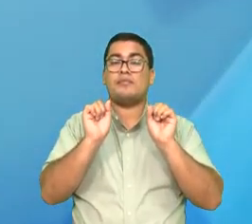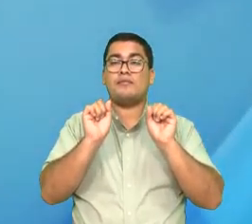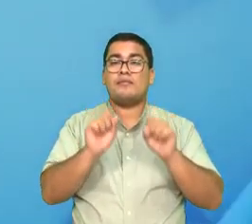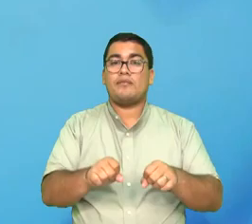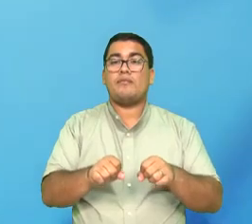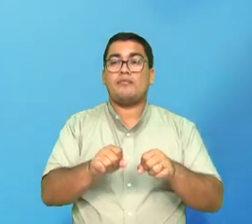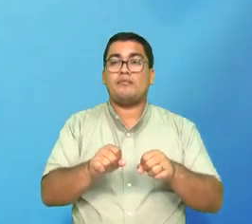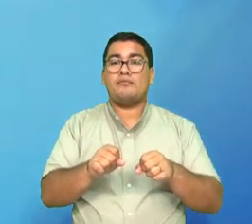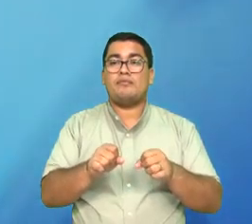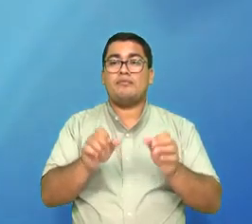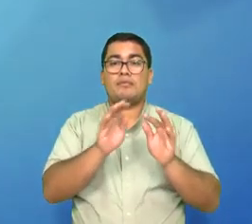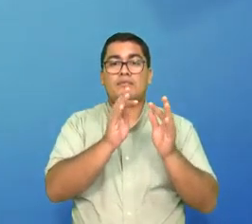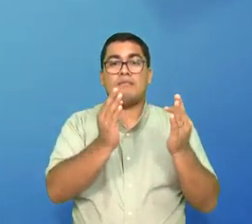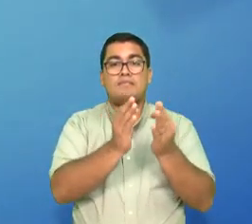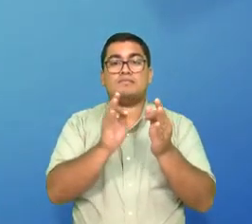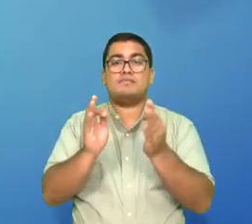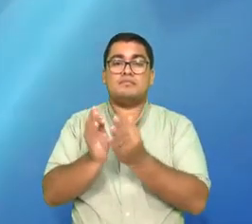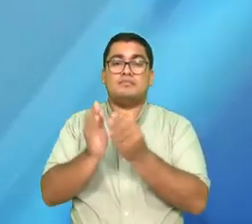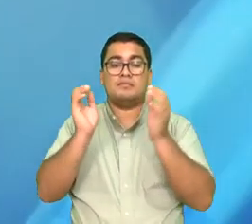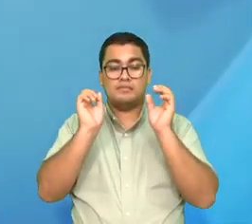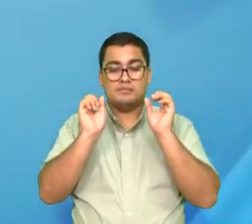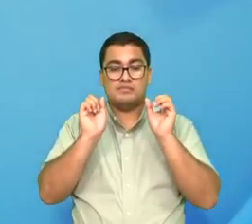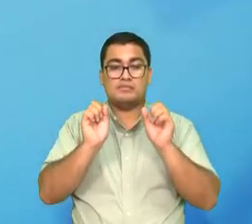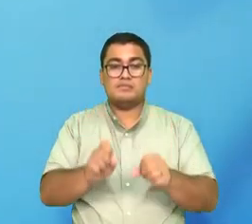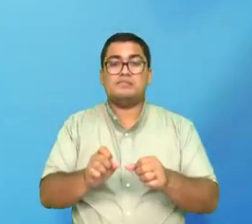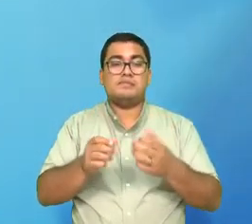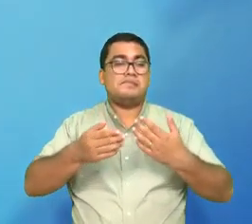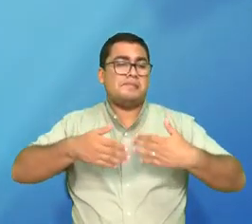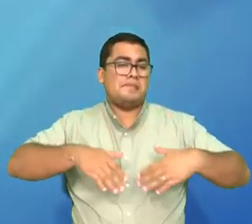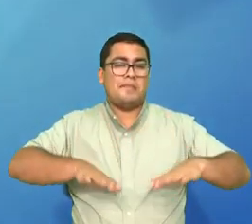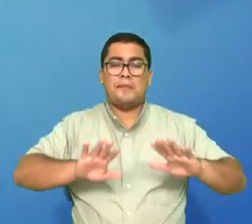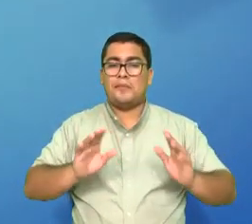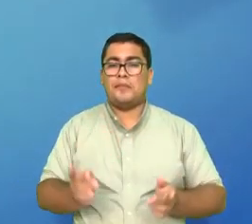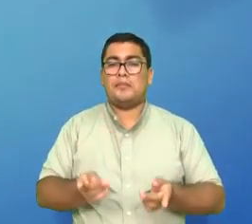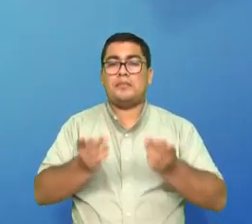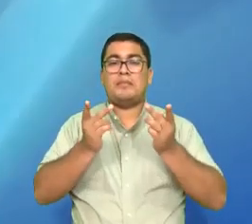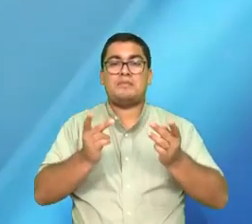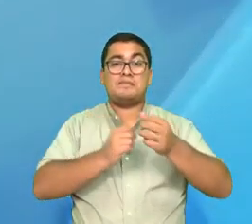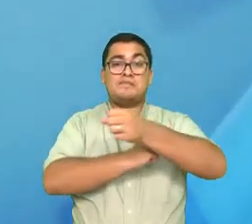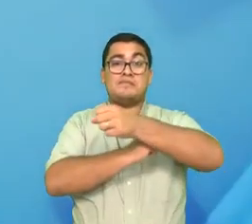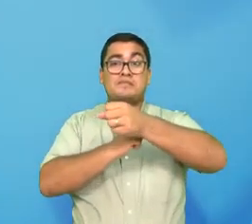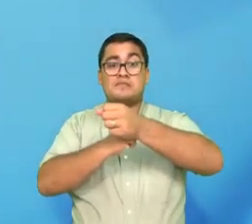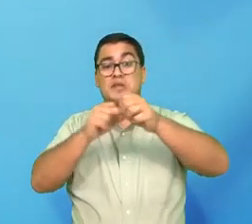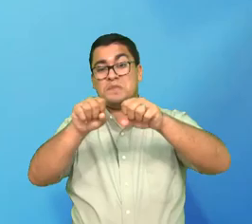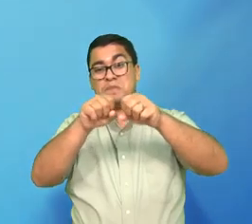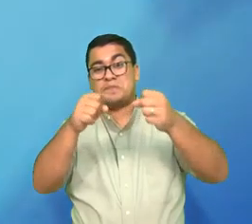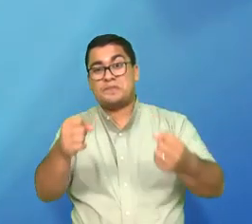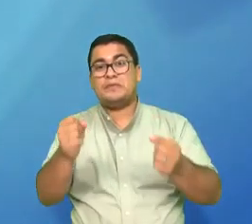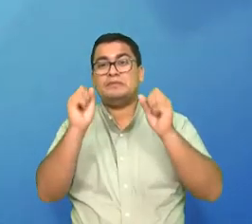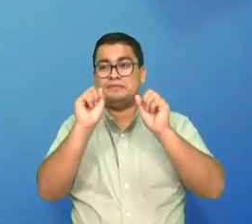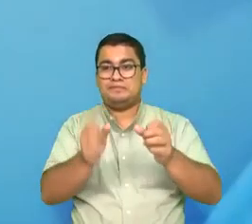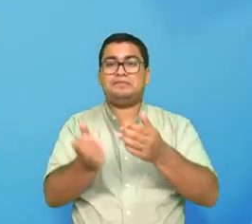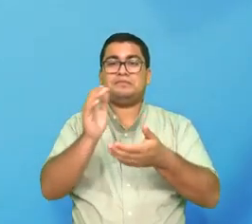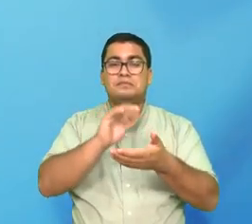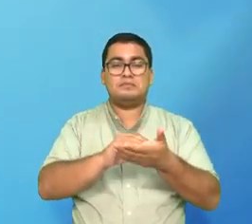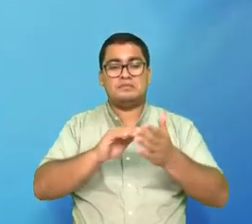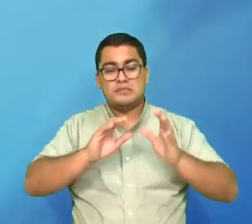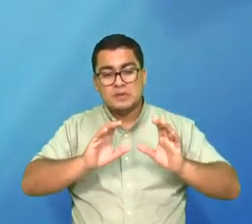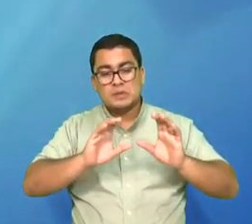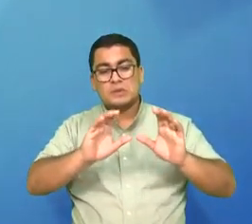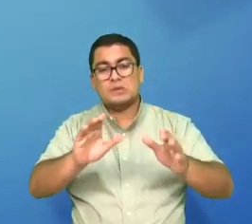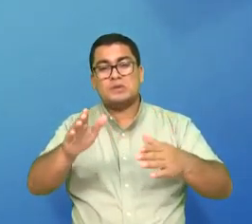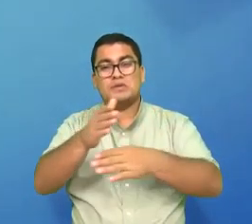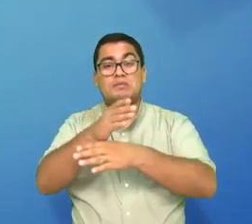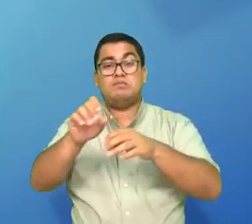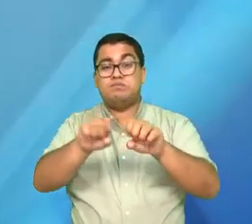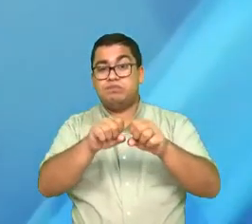que las familias puedan recuperar la normalidad en sus vidas, los puentes que han sido afectados, las carreteras, los caminos, todo